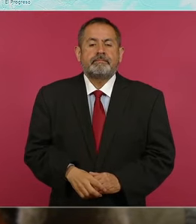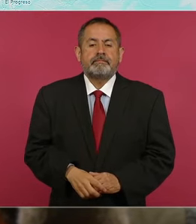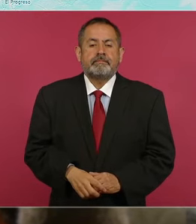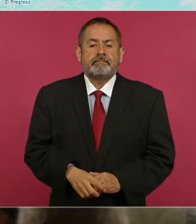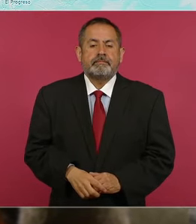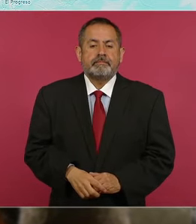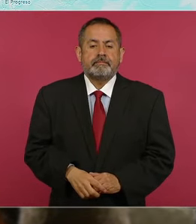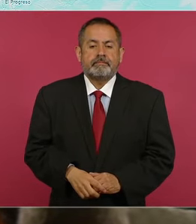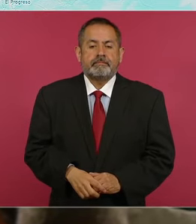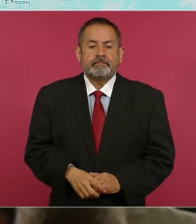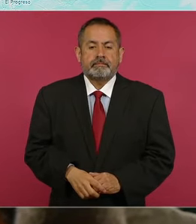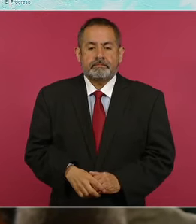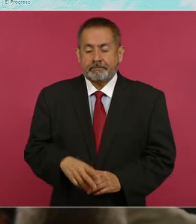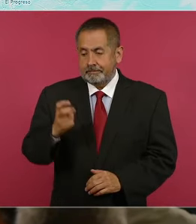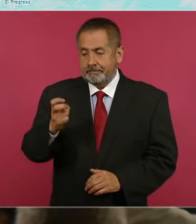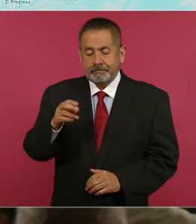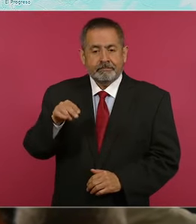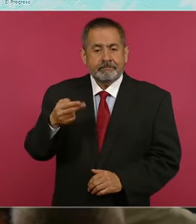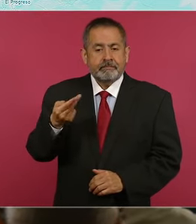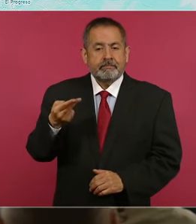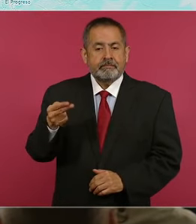Este es Flores.